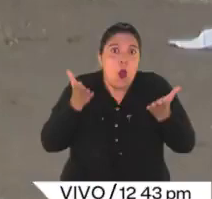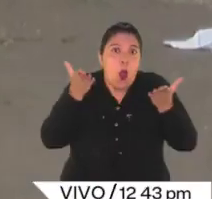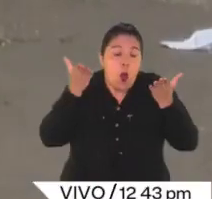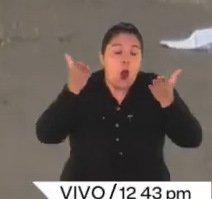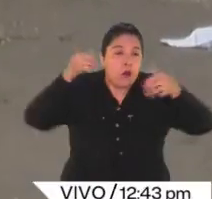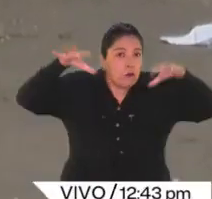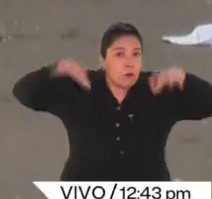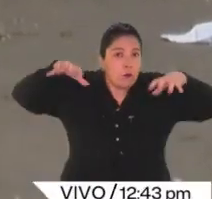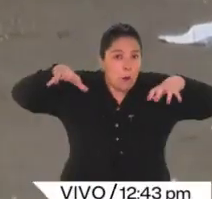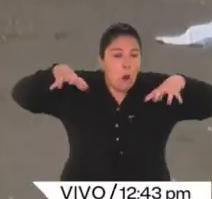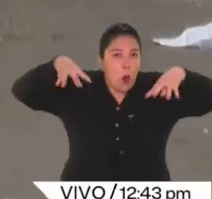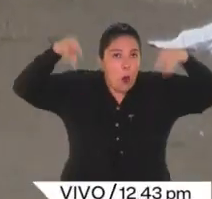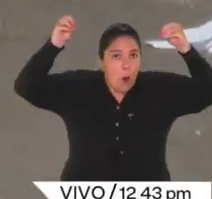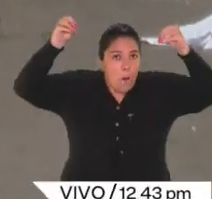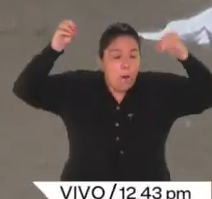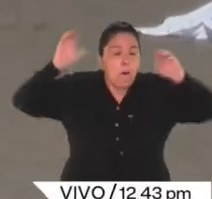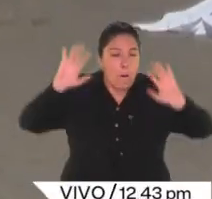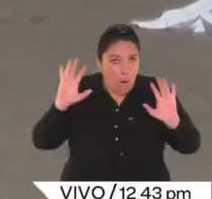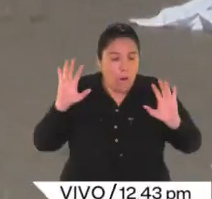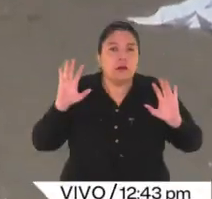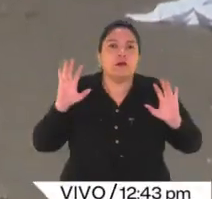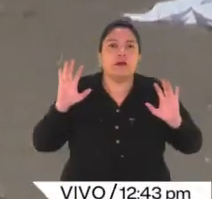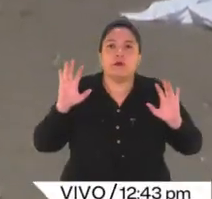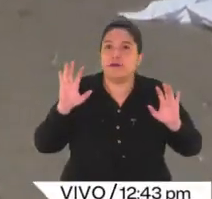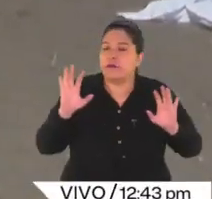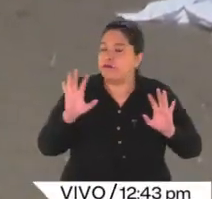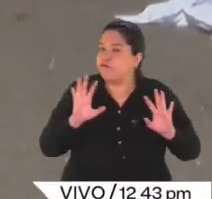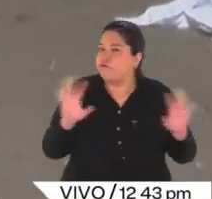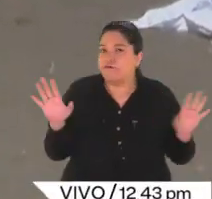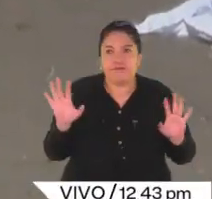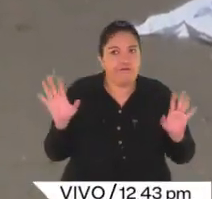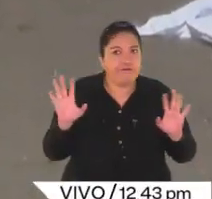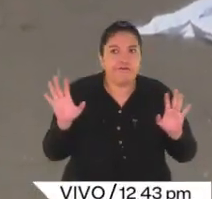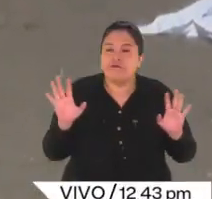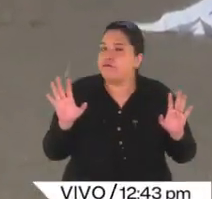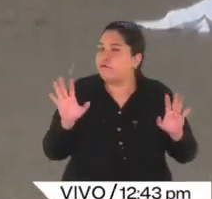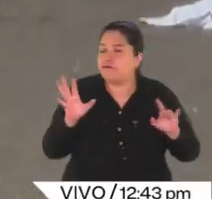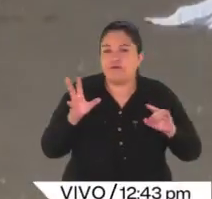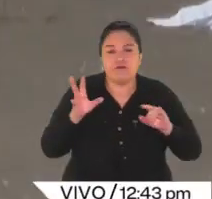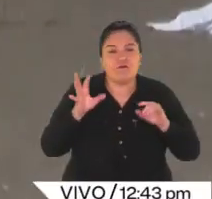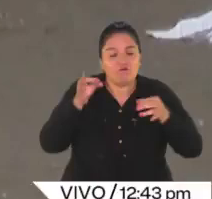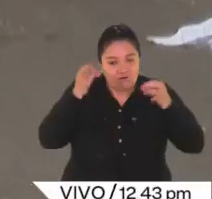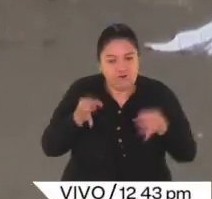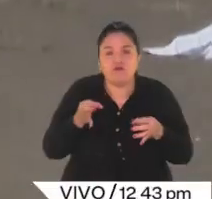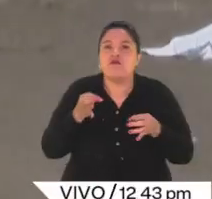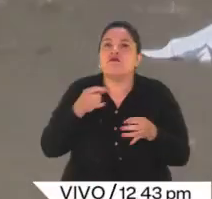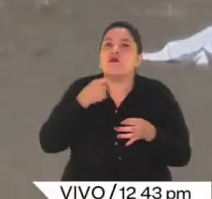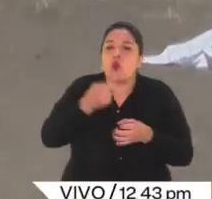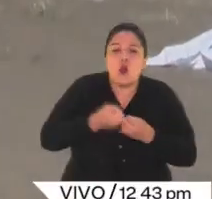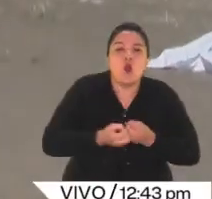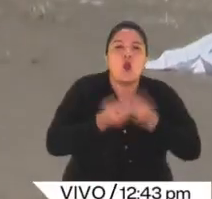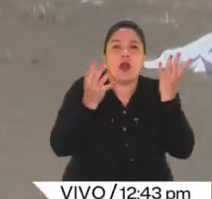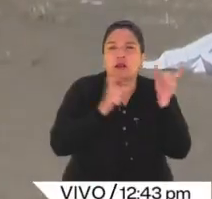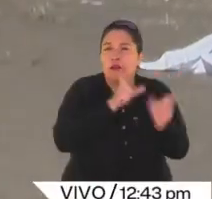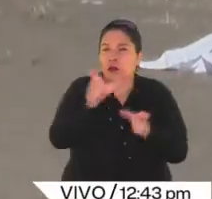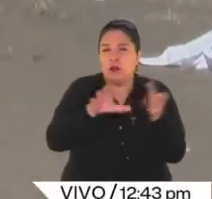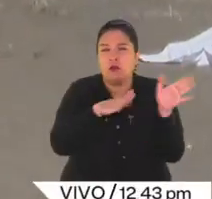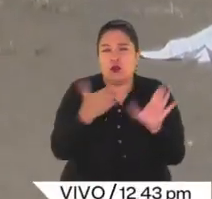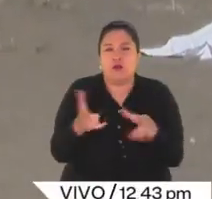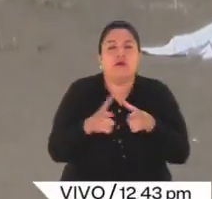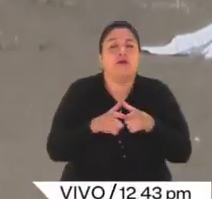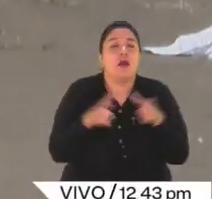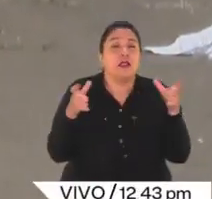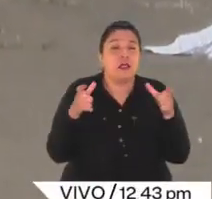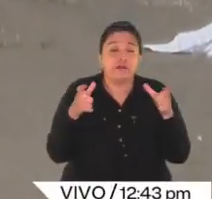poder rescatar los cuerpos. Todavía no se puede hablar de una cifra específica de personas fallecidas, pero sabemos que